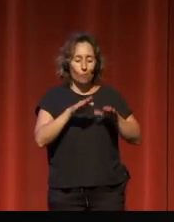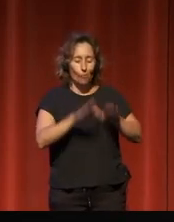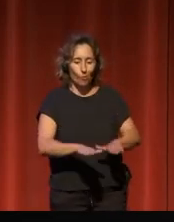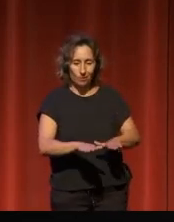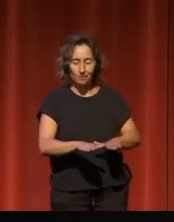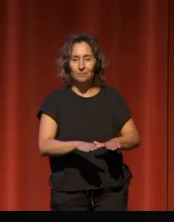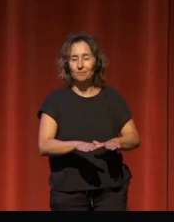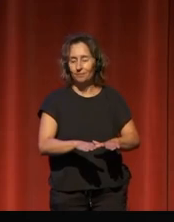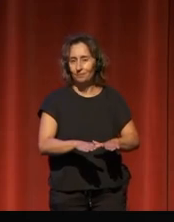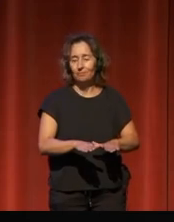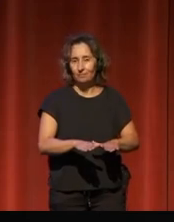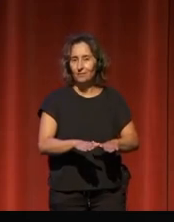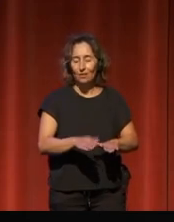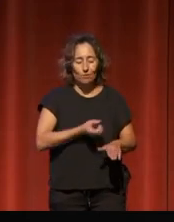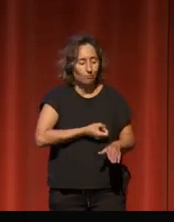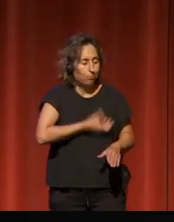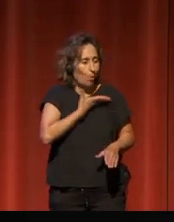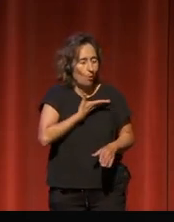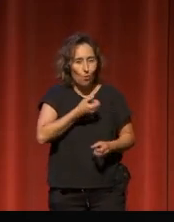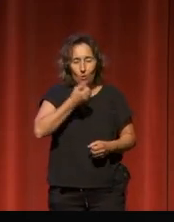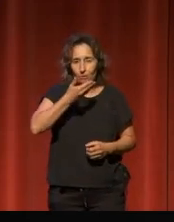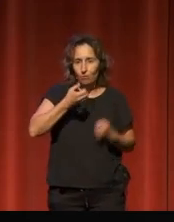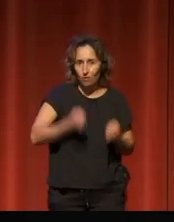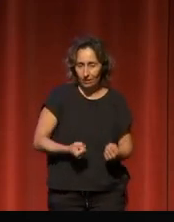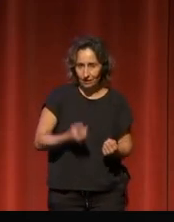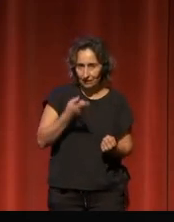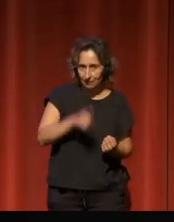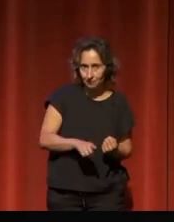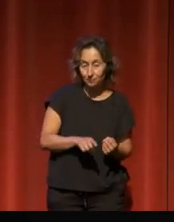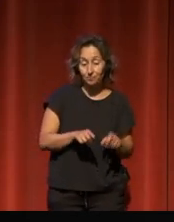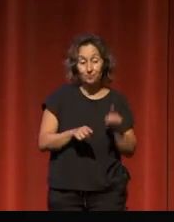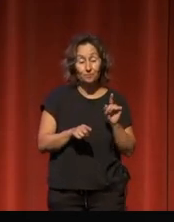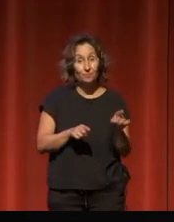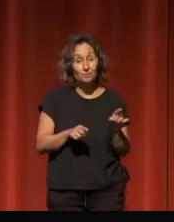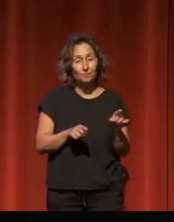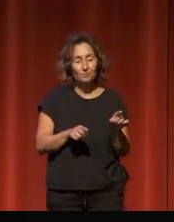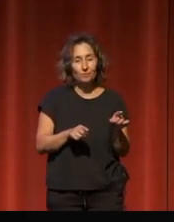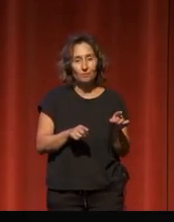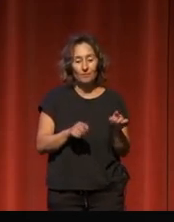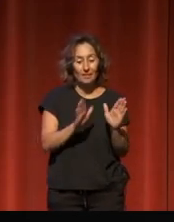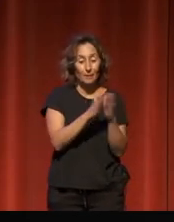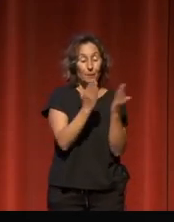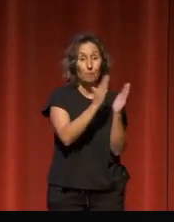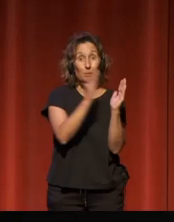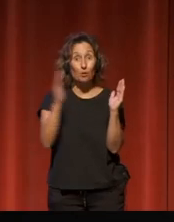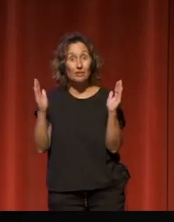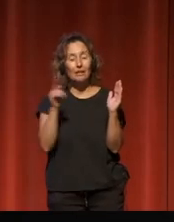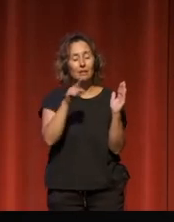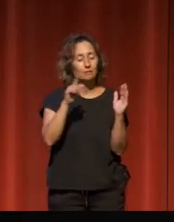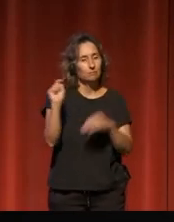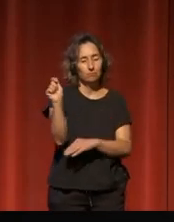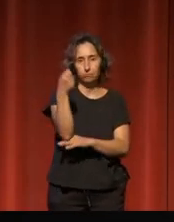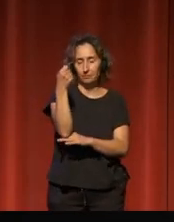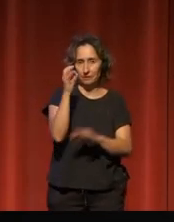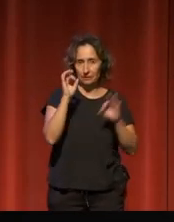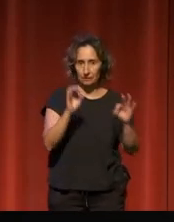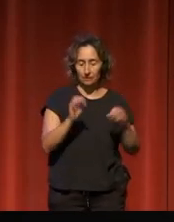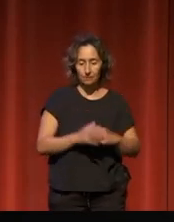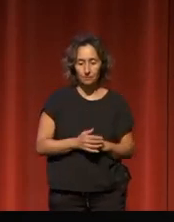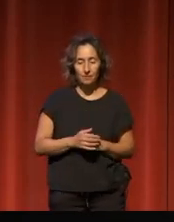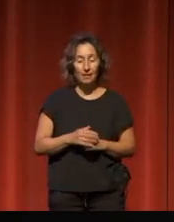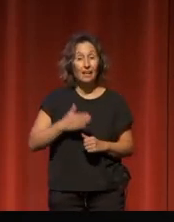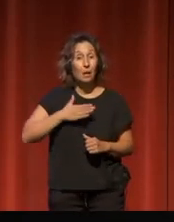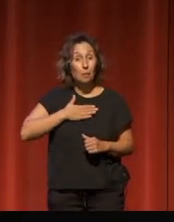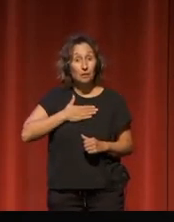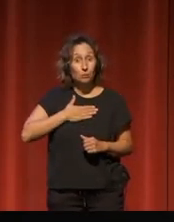una grandísima vocación y ahí tenemos una de las claves del éxito de las bibliotecas junto a su propio patrimonio